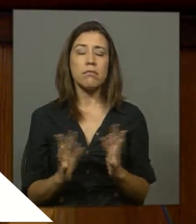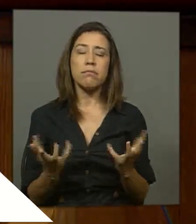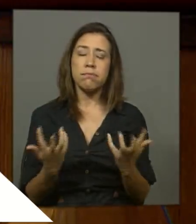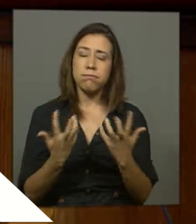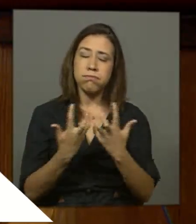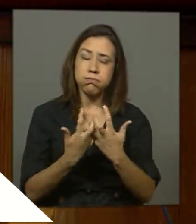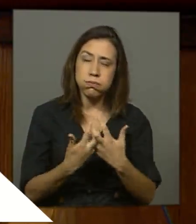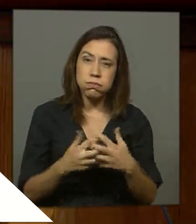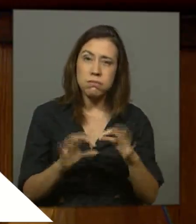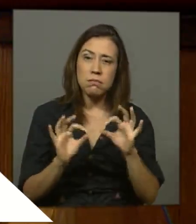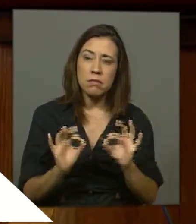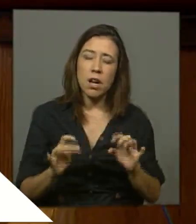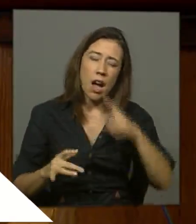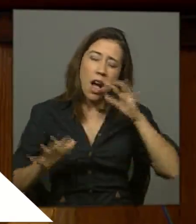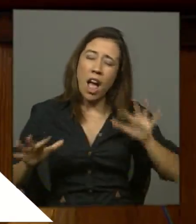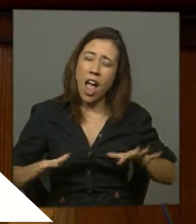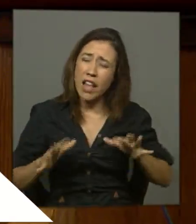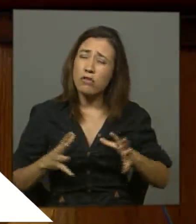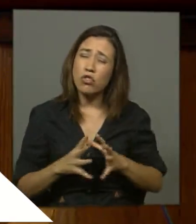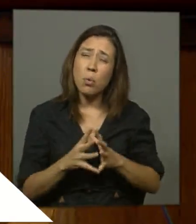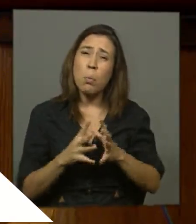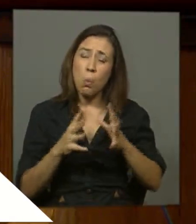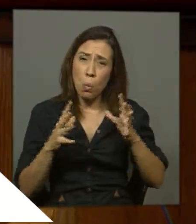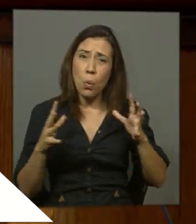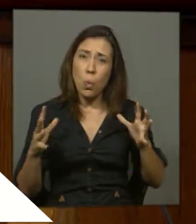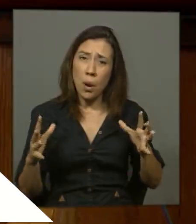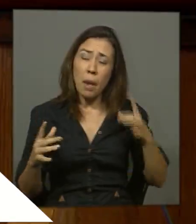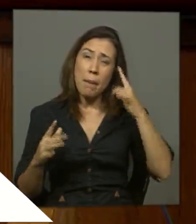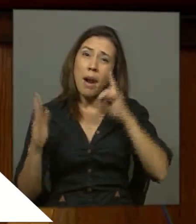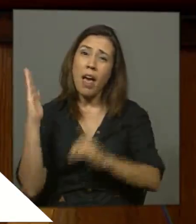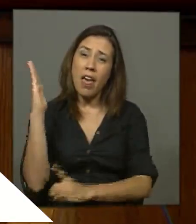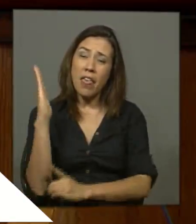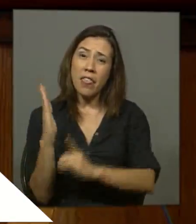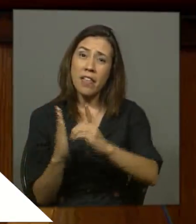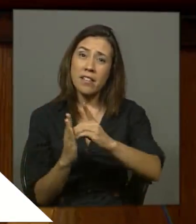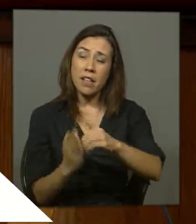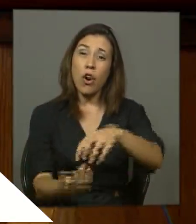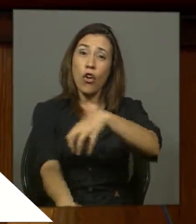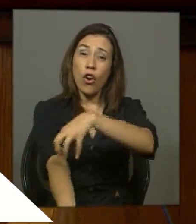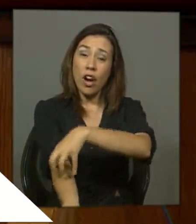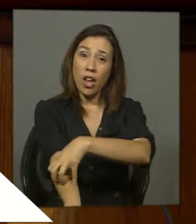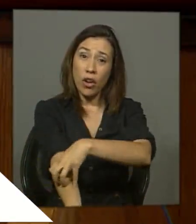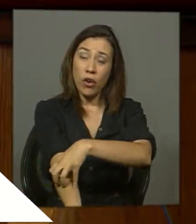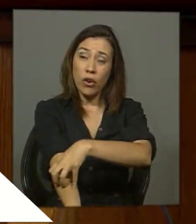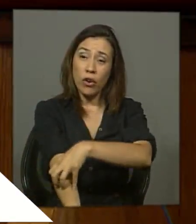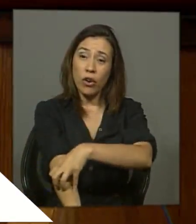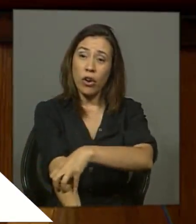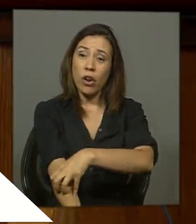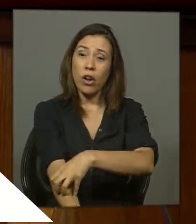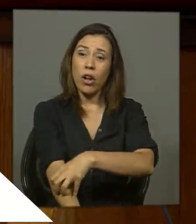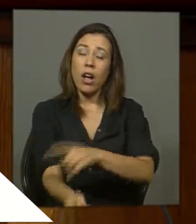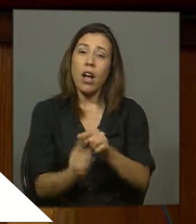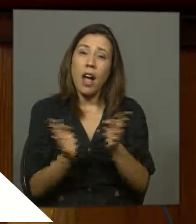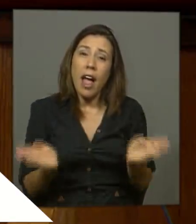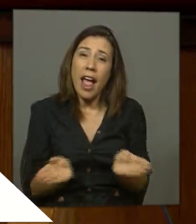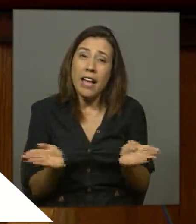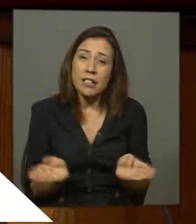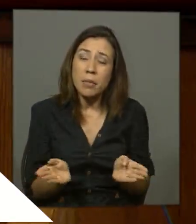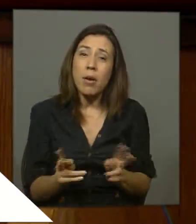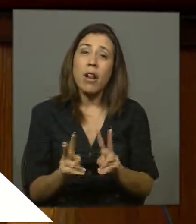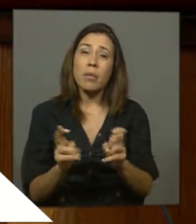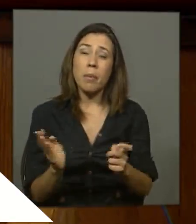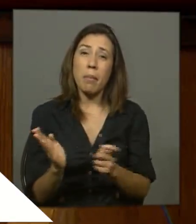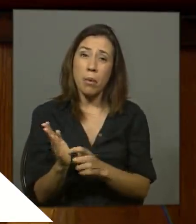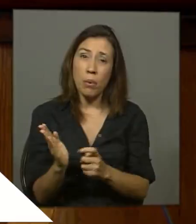armonizar un esfuerzo enorme para el desarrollo en la región estimulando esfuerzos